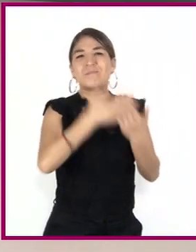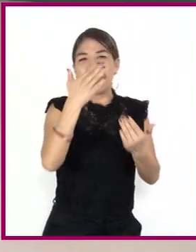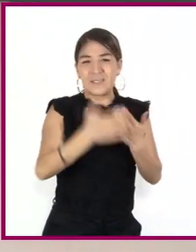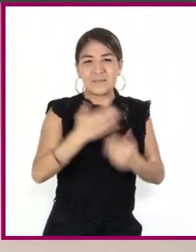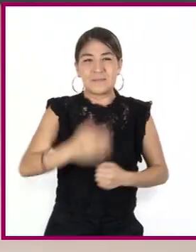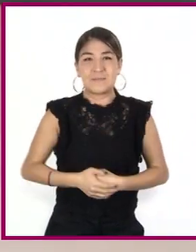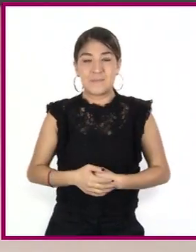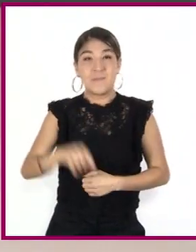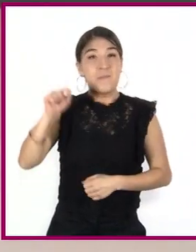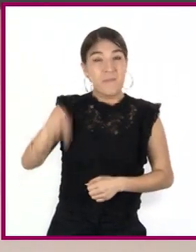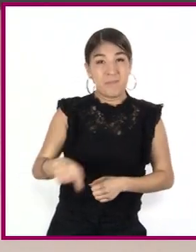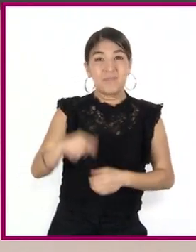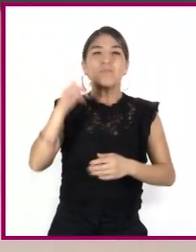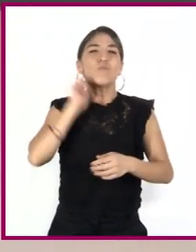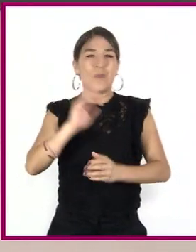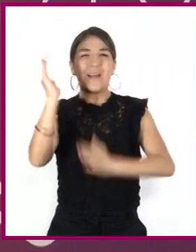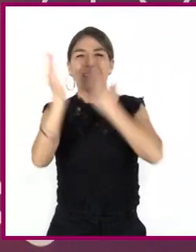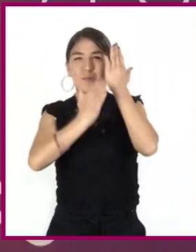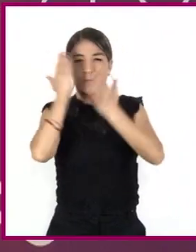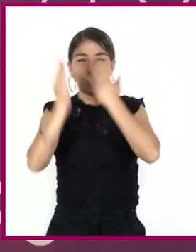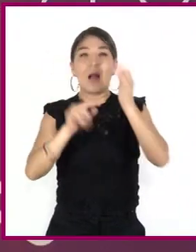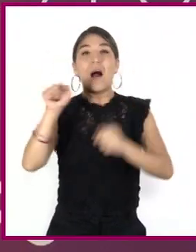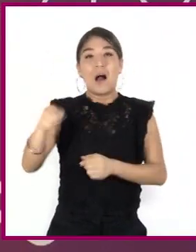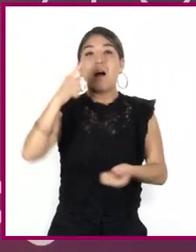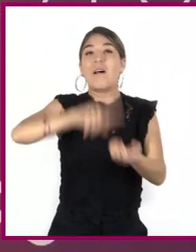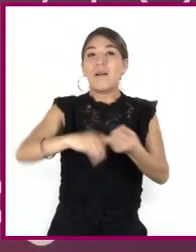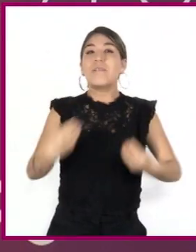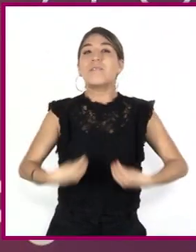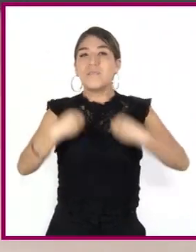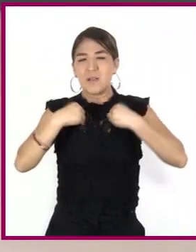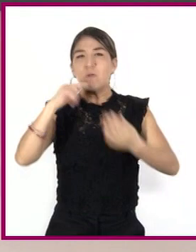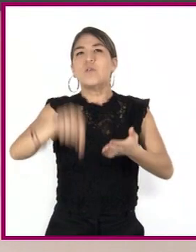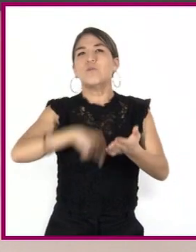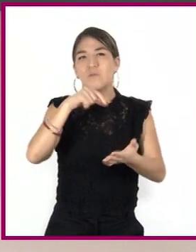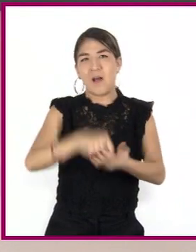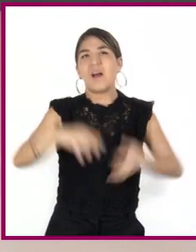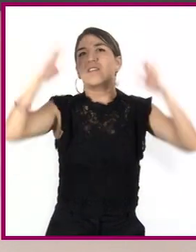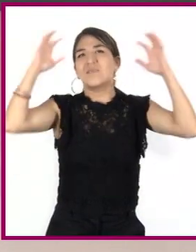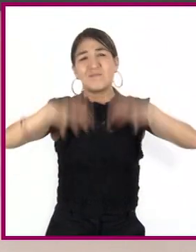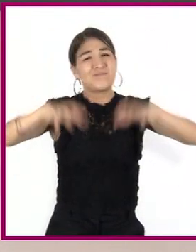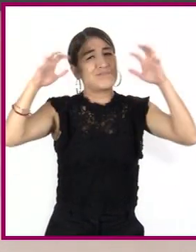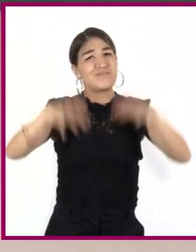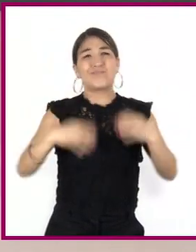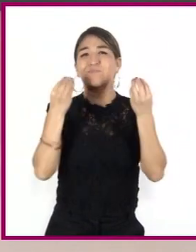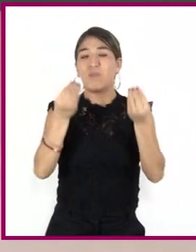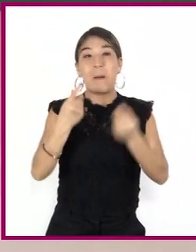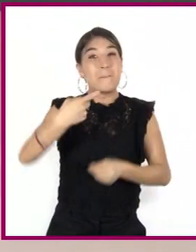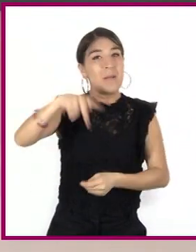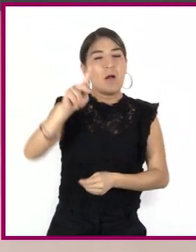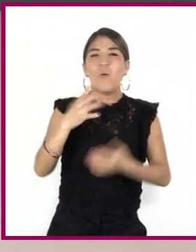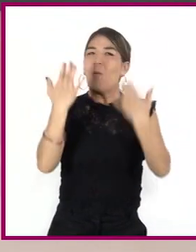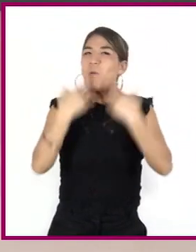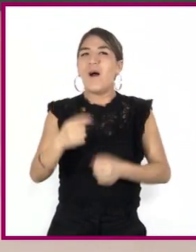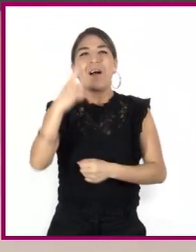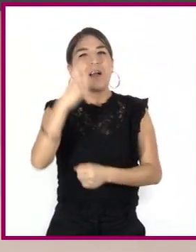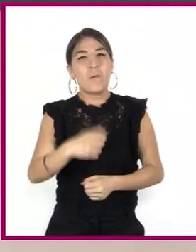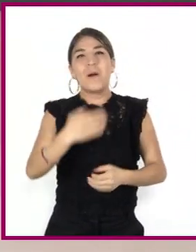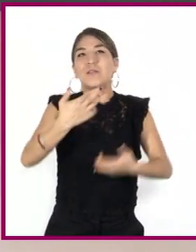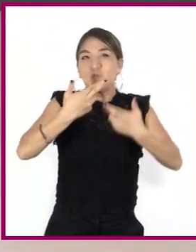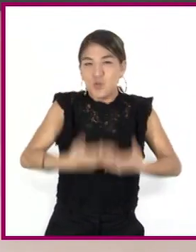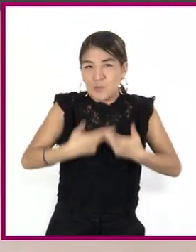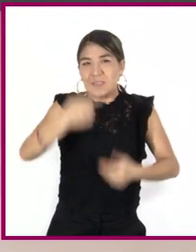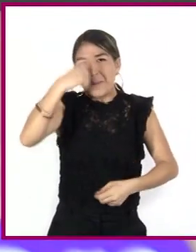Aunque en el caso de nuestra estudiante, vive en una zona en la que llueve mucho, pero no tiene agua disponible para sus